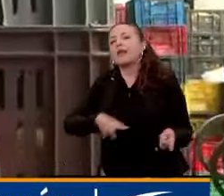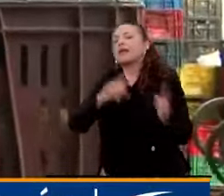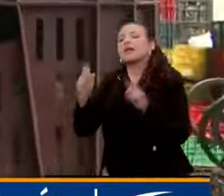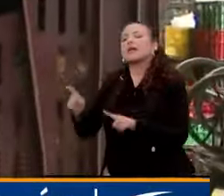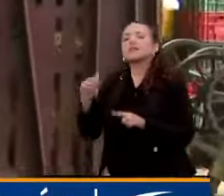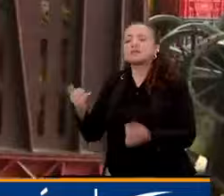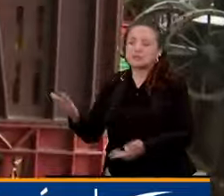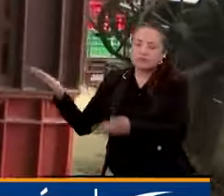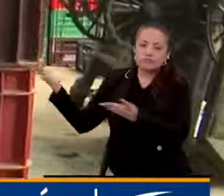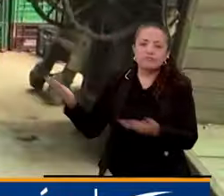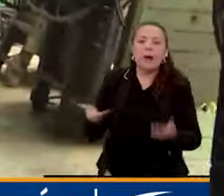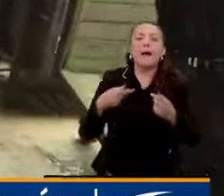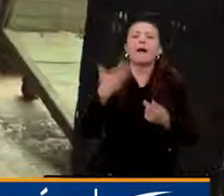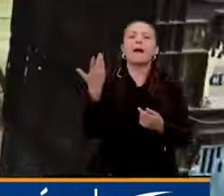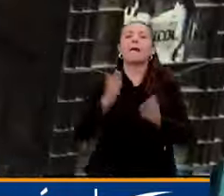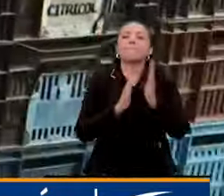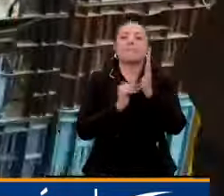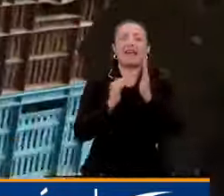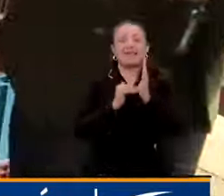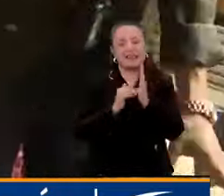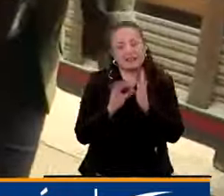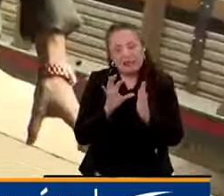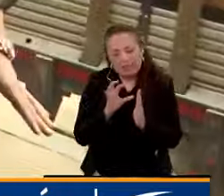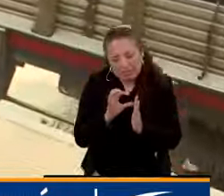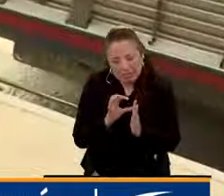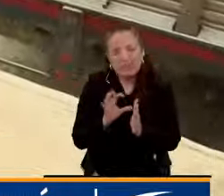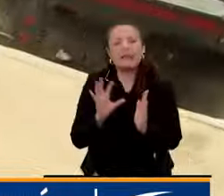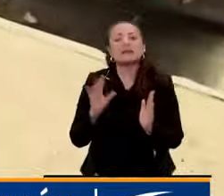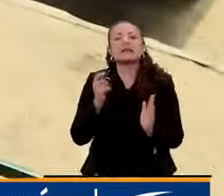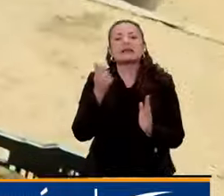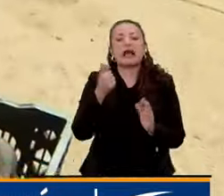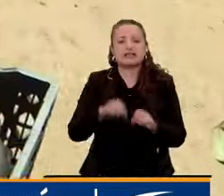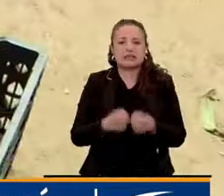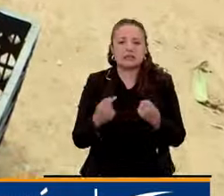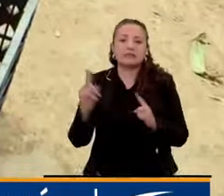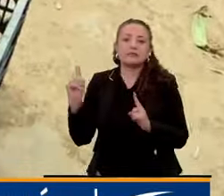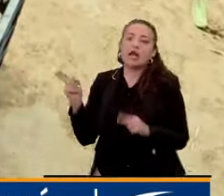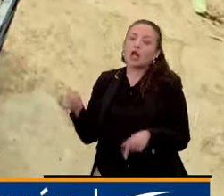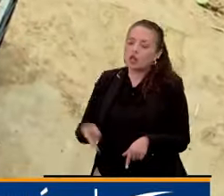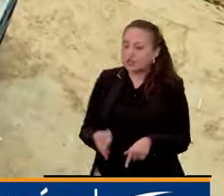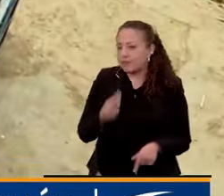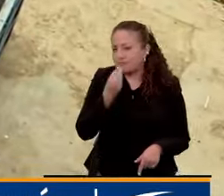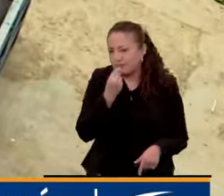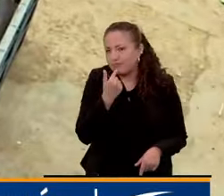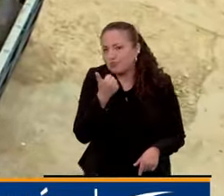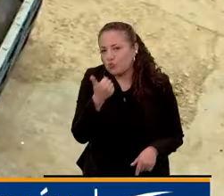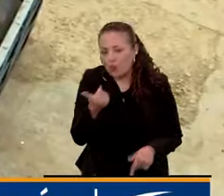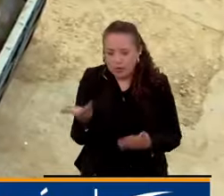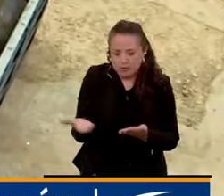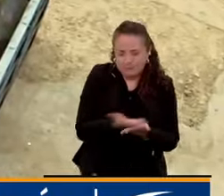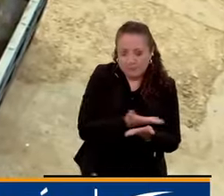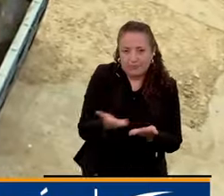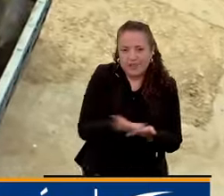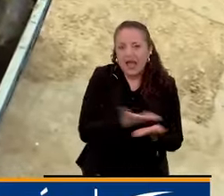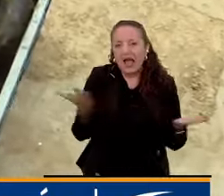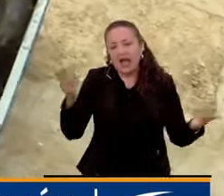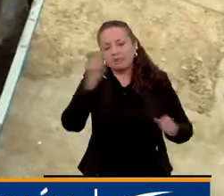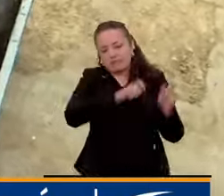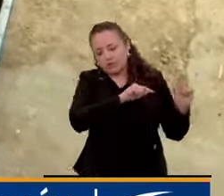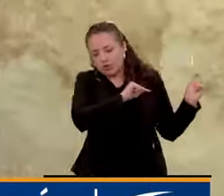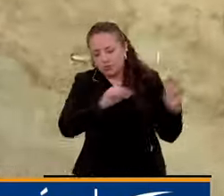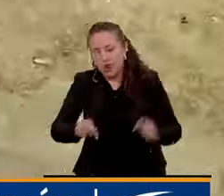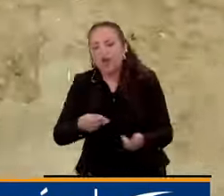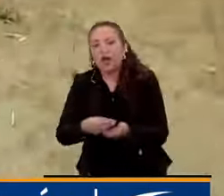llegaron estos plátanos dañados ya casi podridos pero así es que saben bueno cont tajadas Así que la gente puede venir a